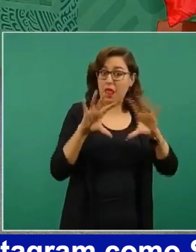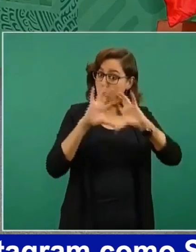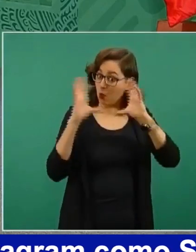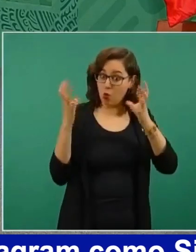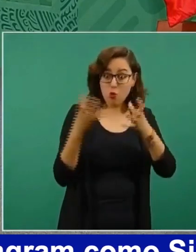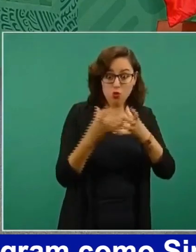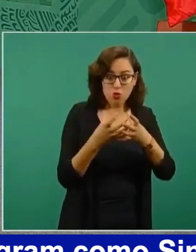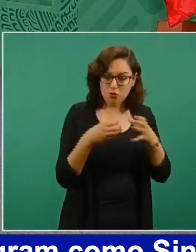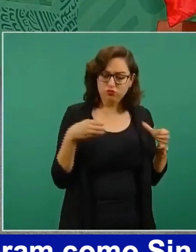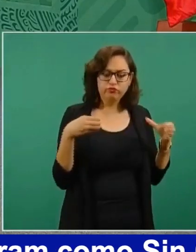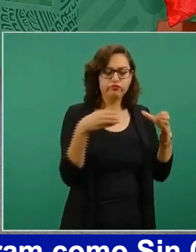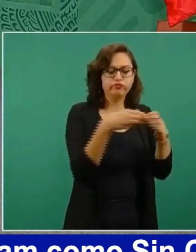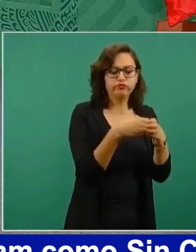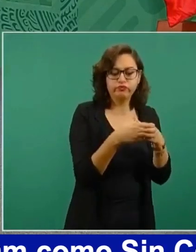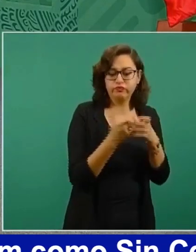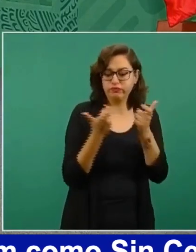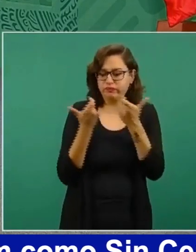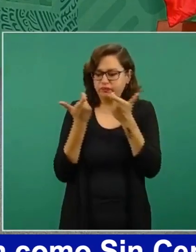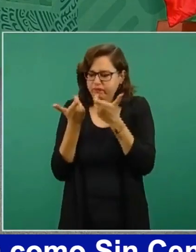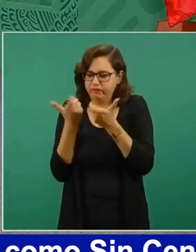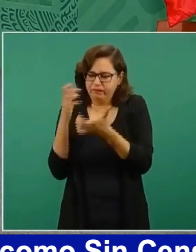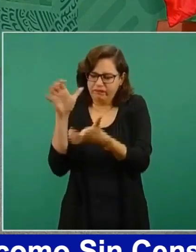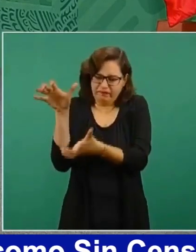tiene que ver con la igualdad.